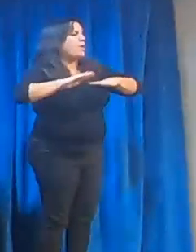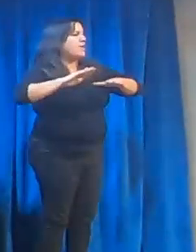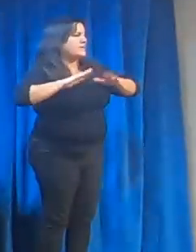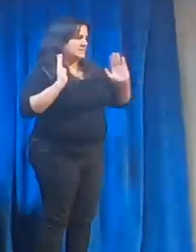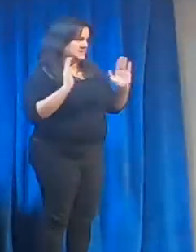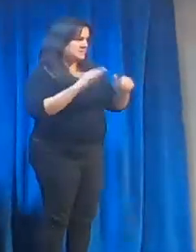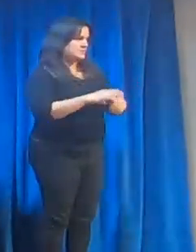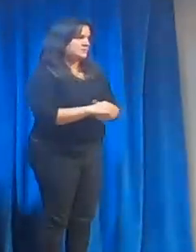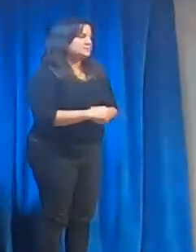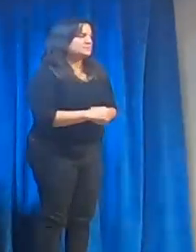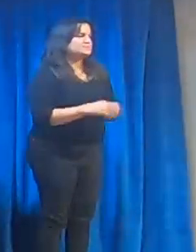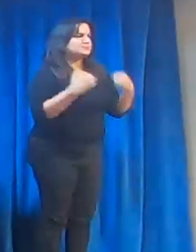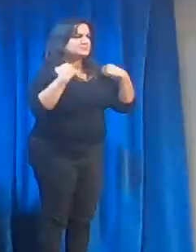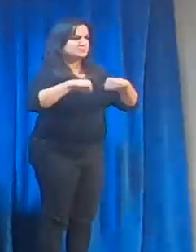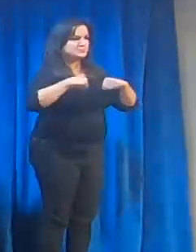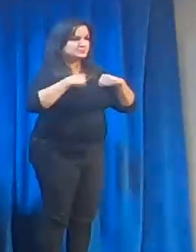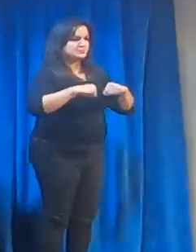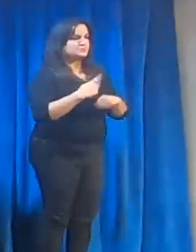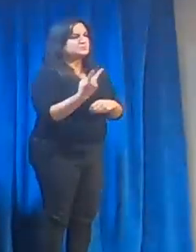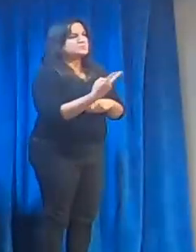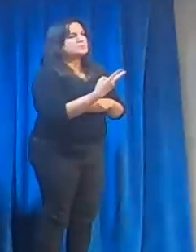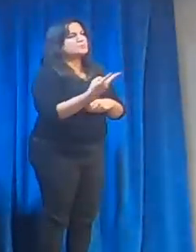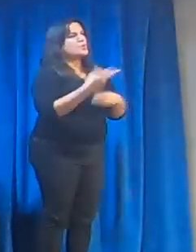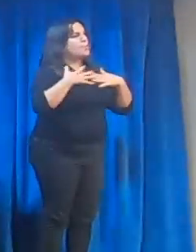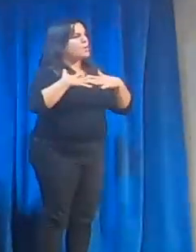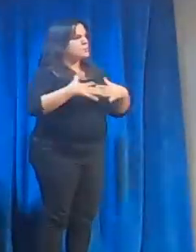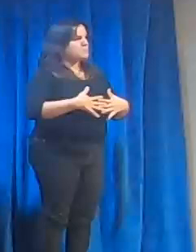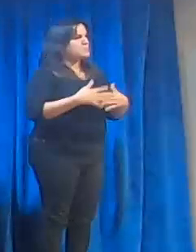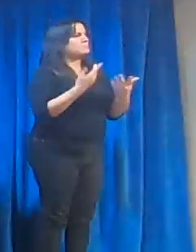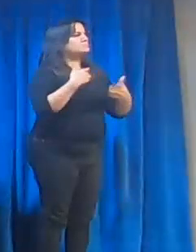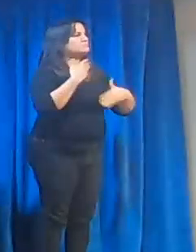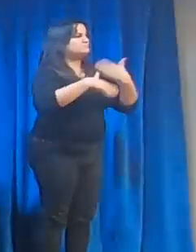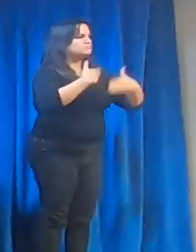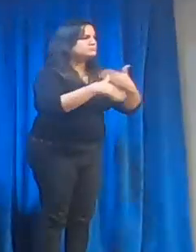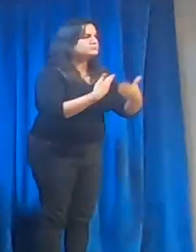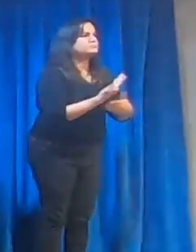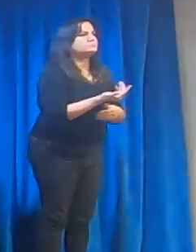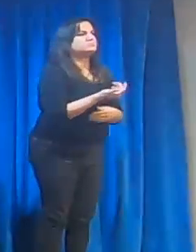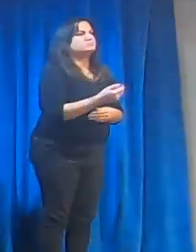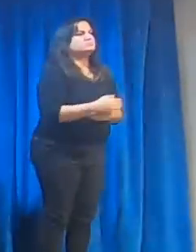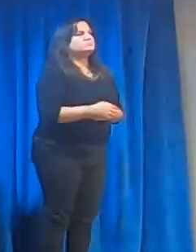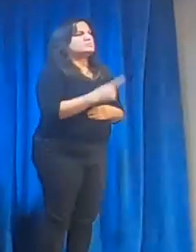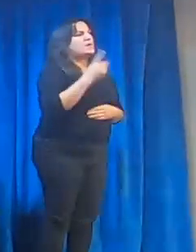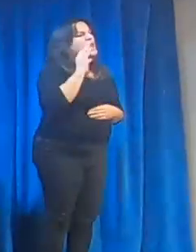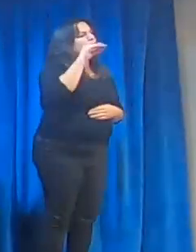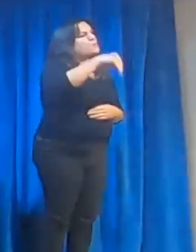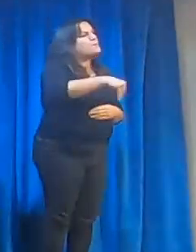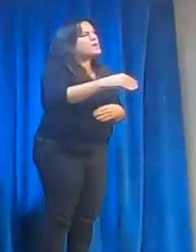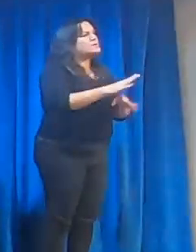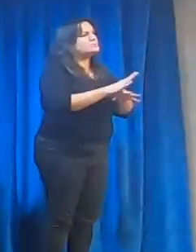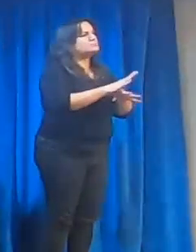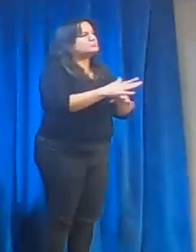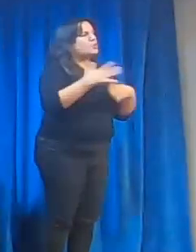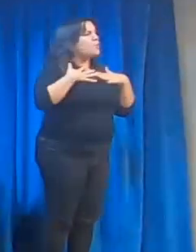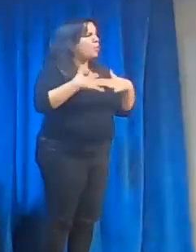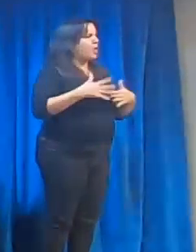praxis. El juego y el jugar corporal. O sea, ahí agregaría otro concepto, que es el concepto de